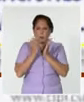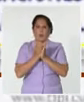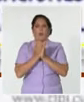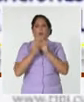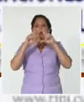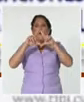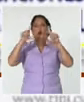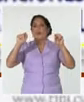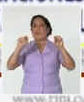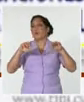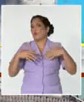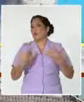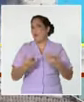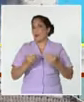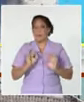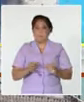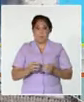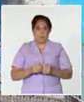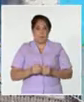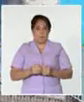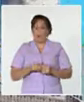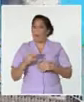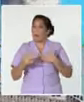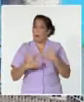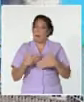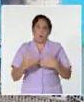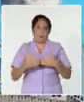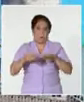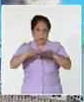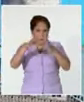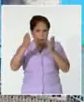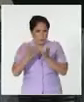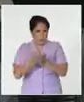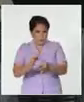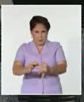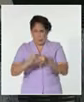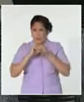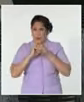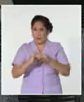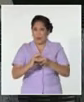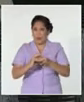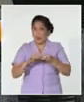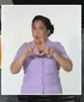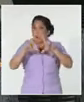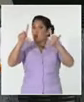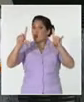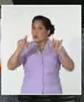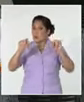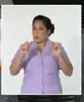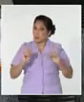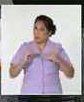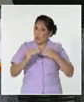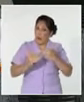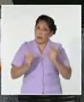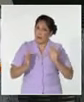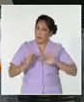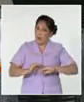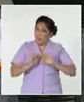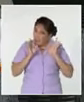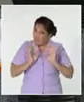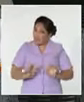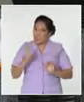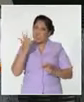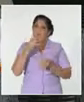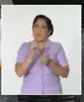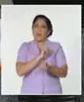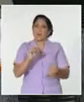concepto. Han ocurrido tantas cosas violentas en el mundo y todavía necesita una conceptualización concreta de cosas